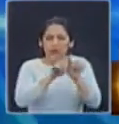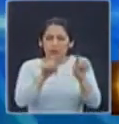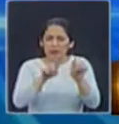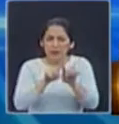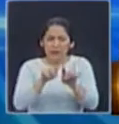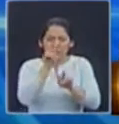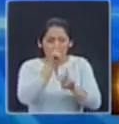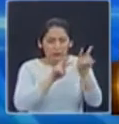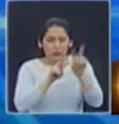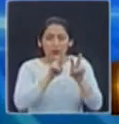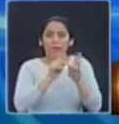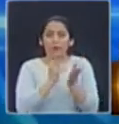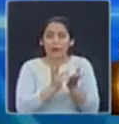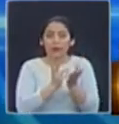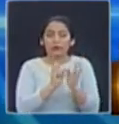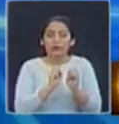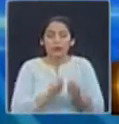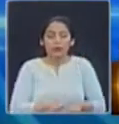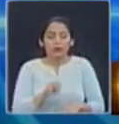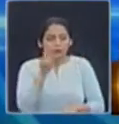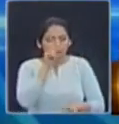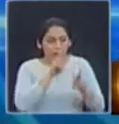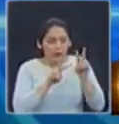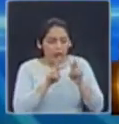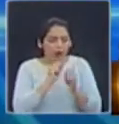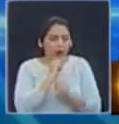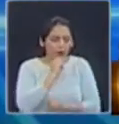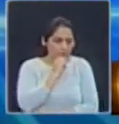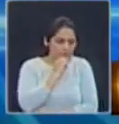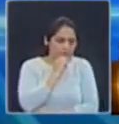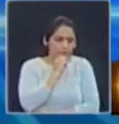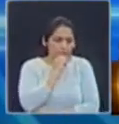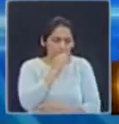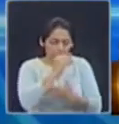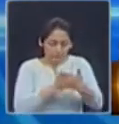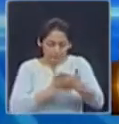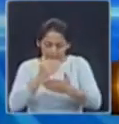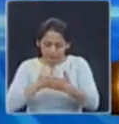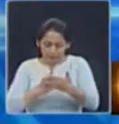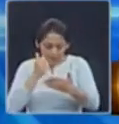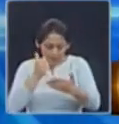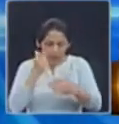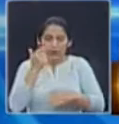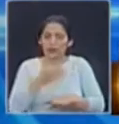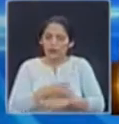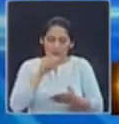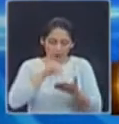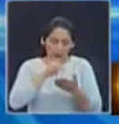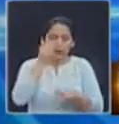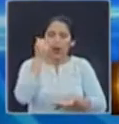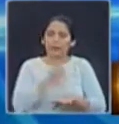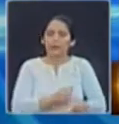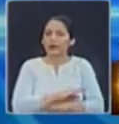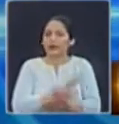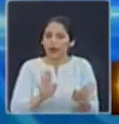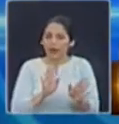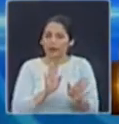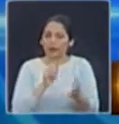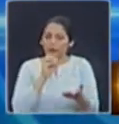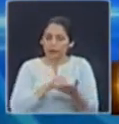a que el texto de cualquier auditoría esté absolutamente fundamentada. Primero se contrata